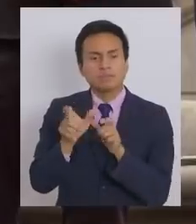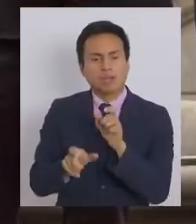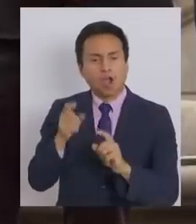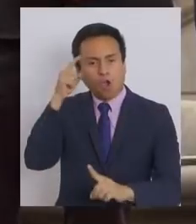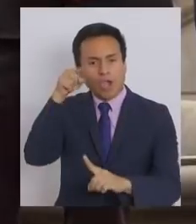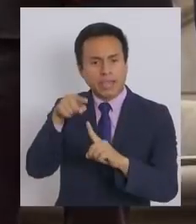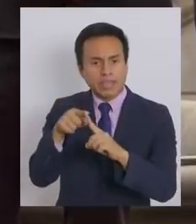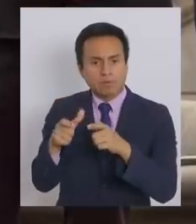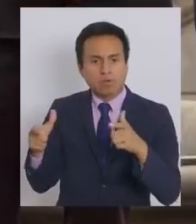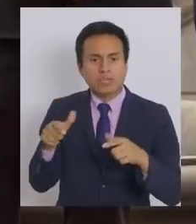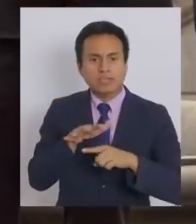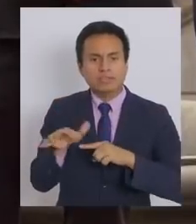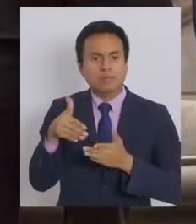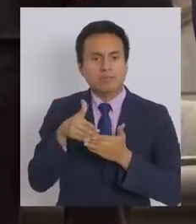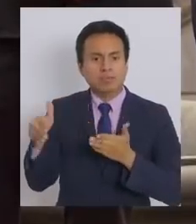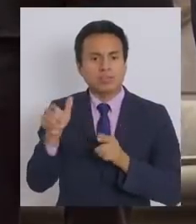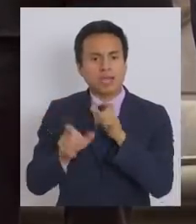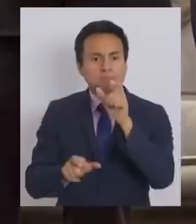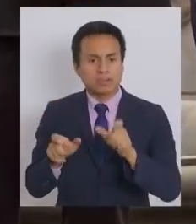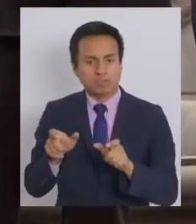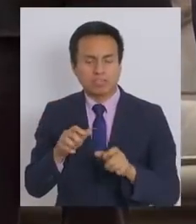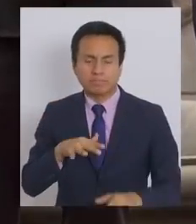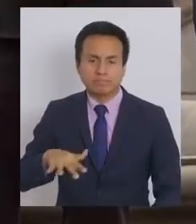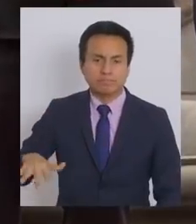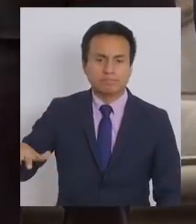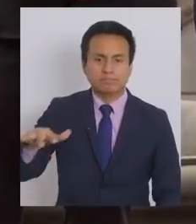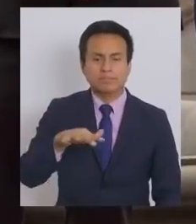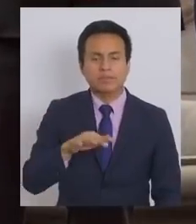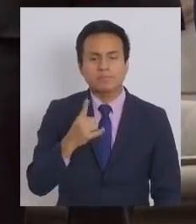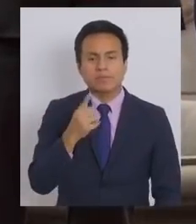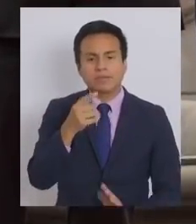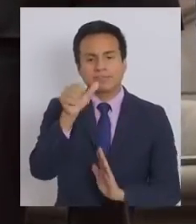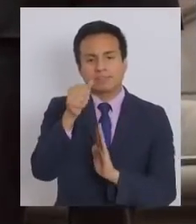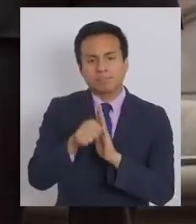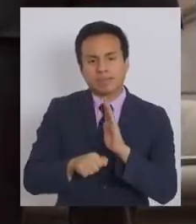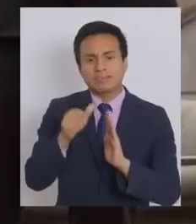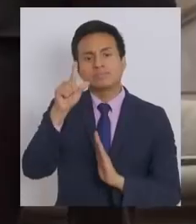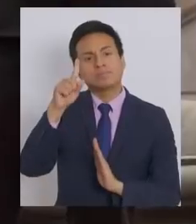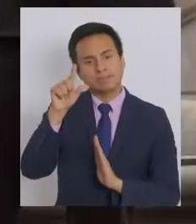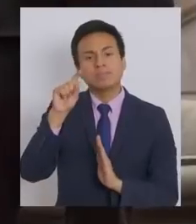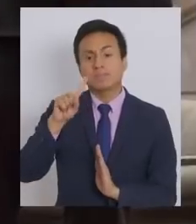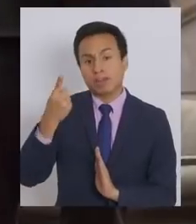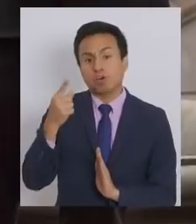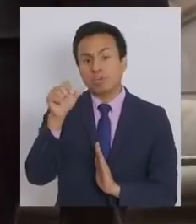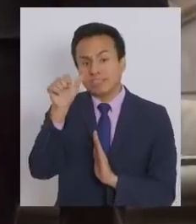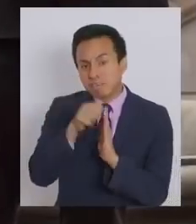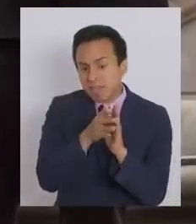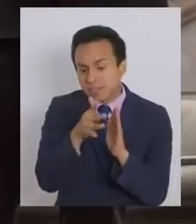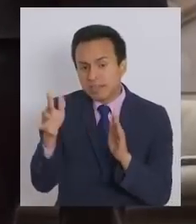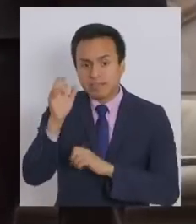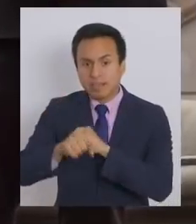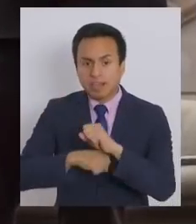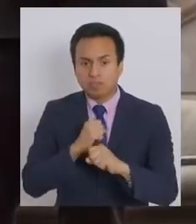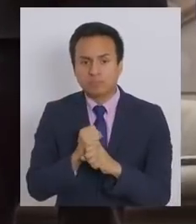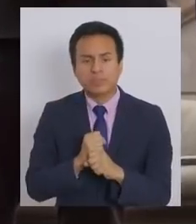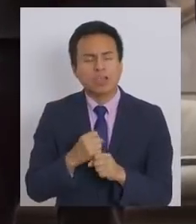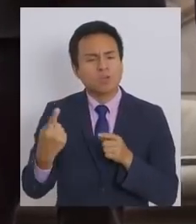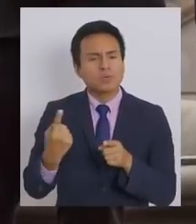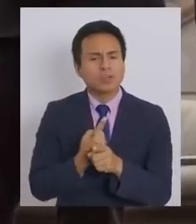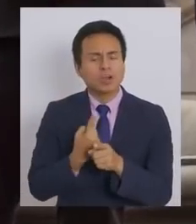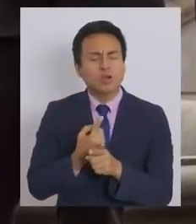objetivo, cerca de 15 millones de personas durante el primer semestre de este año. También hemos conversado con el presidente